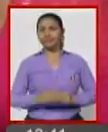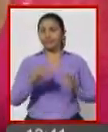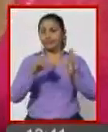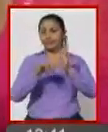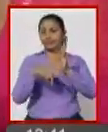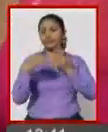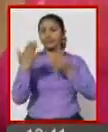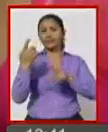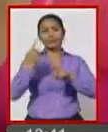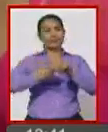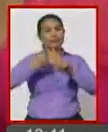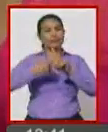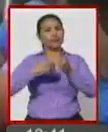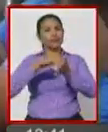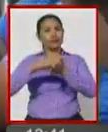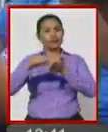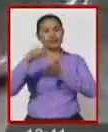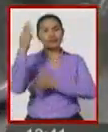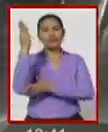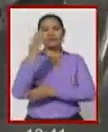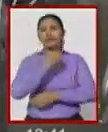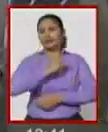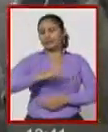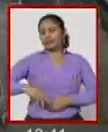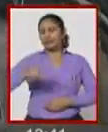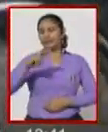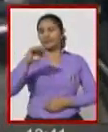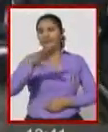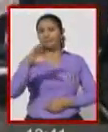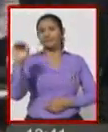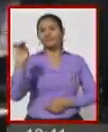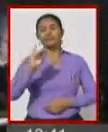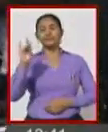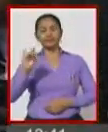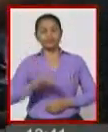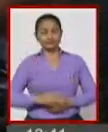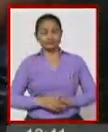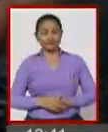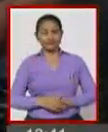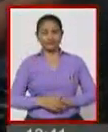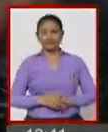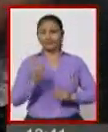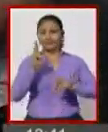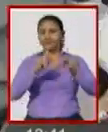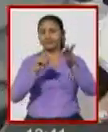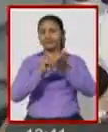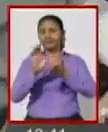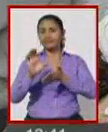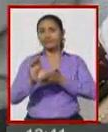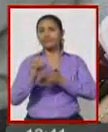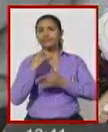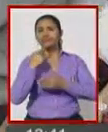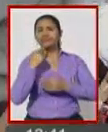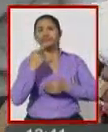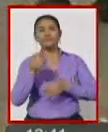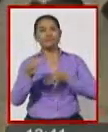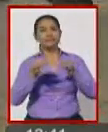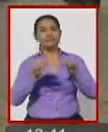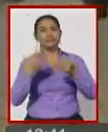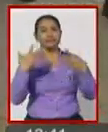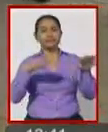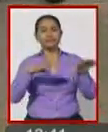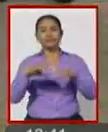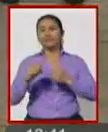Luego de haber esperado meses para el pago de un bono municipal de 250 bolivianos, las personas con capacidades diferentes ya